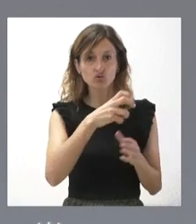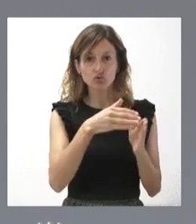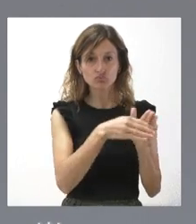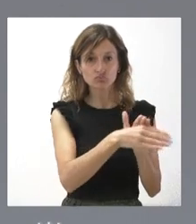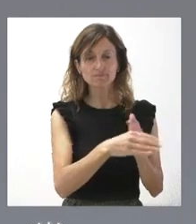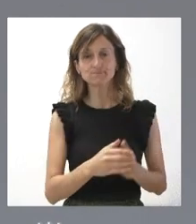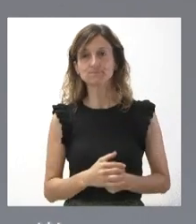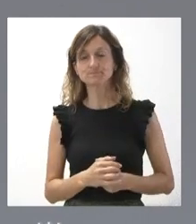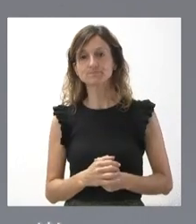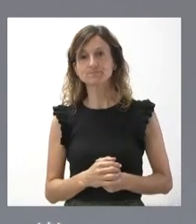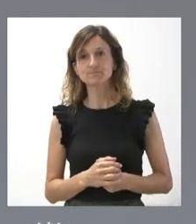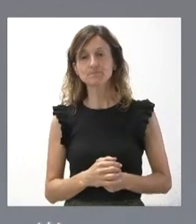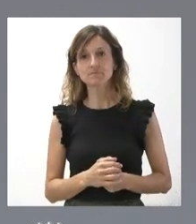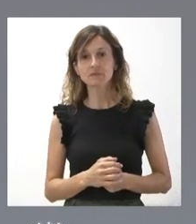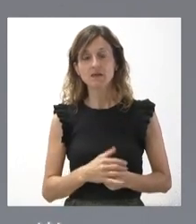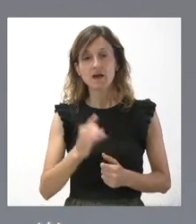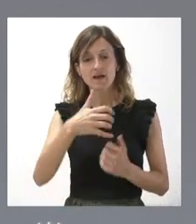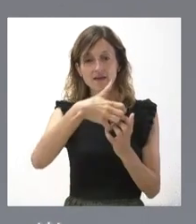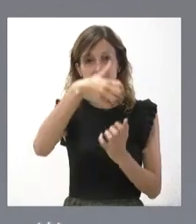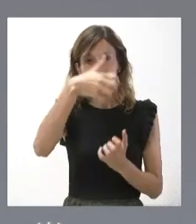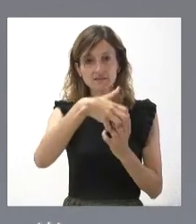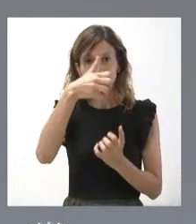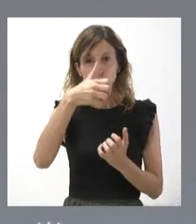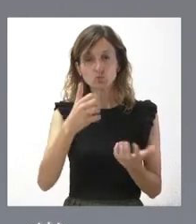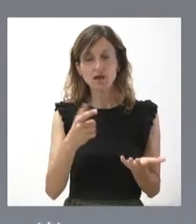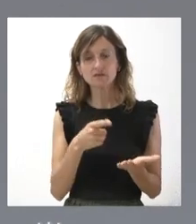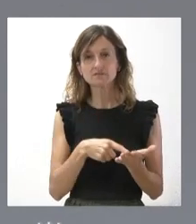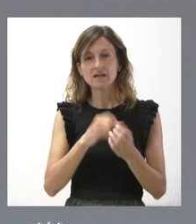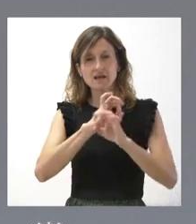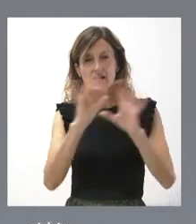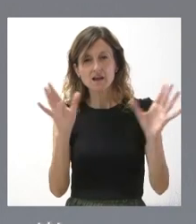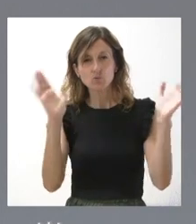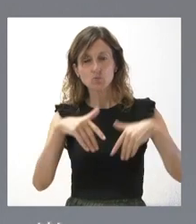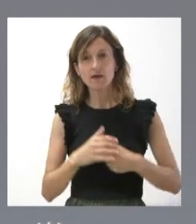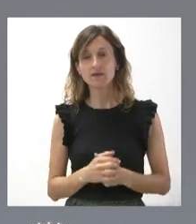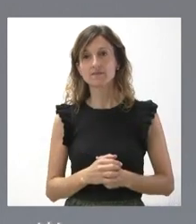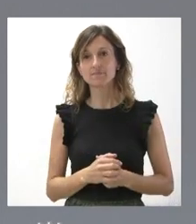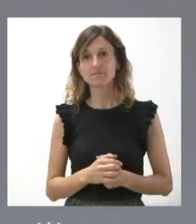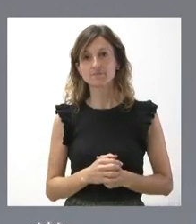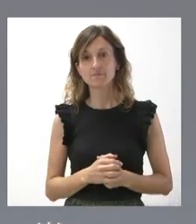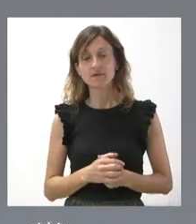había escrituras que no estaban claras. Es decir,